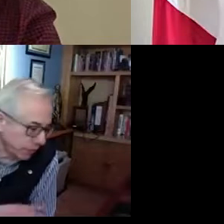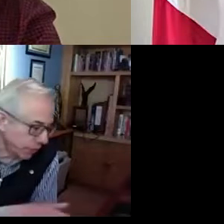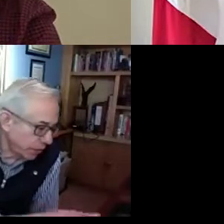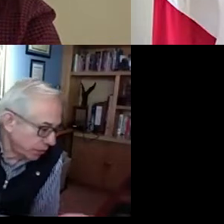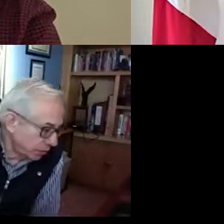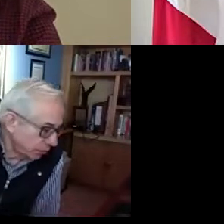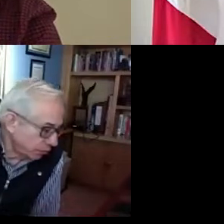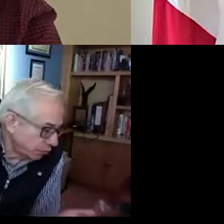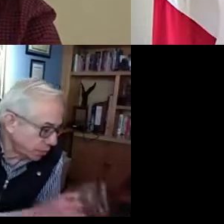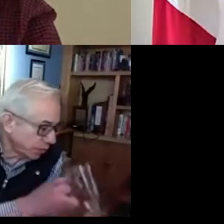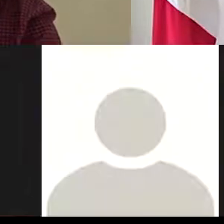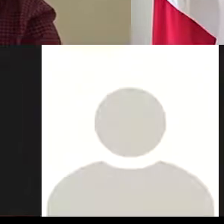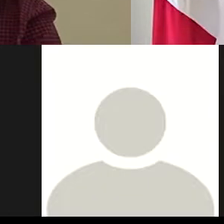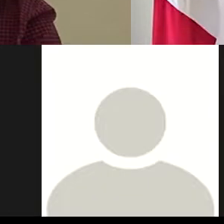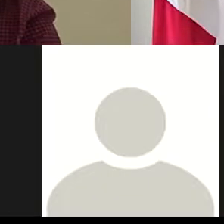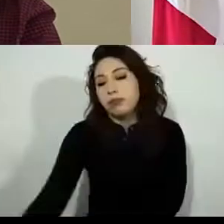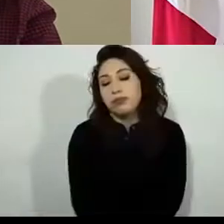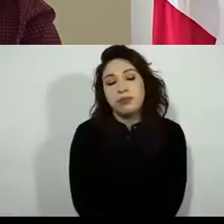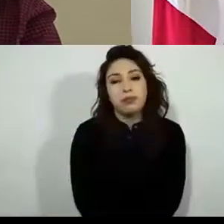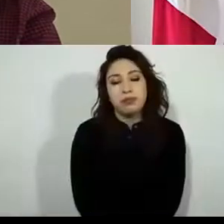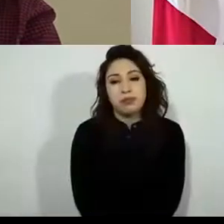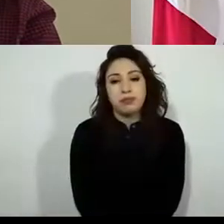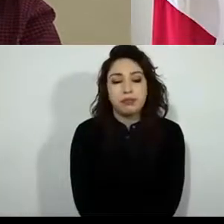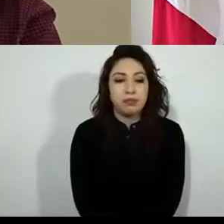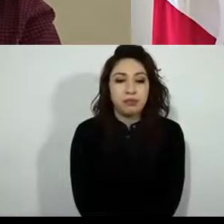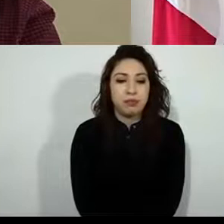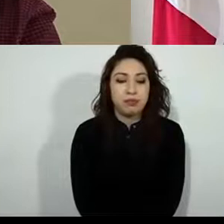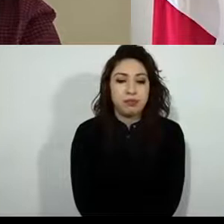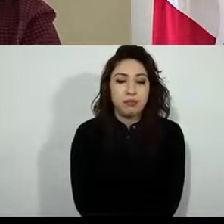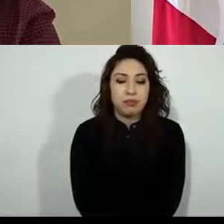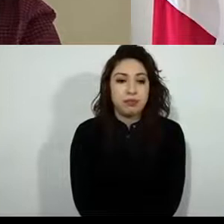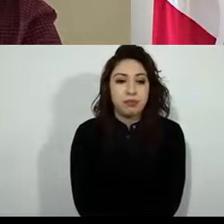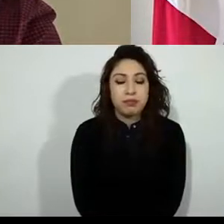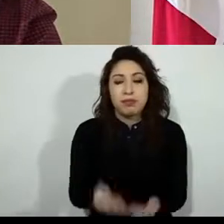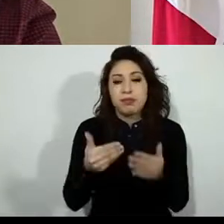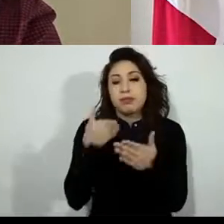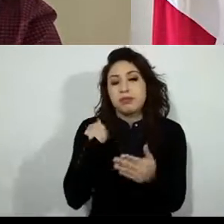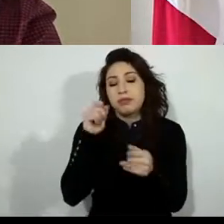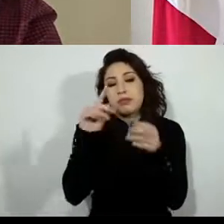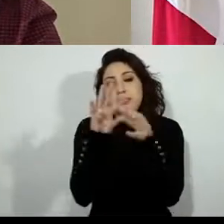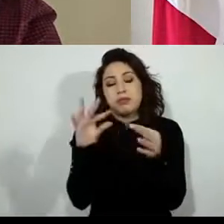Efectivamente, cuando yo dije que de las prestaciones,